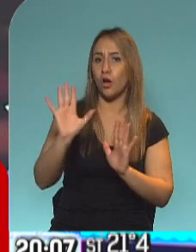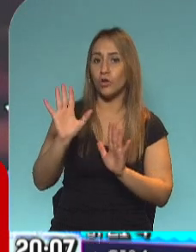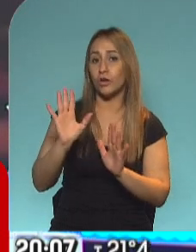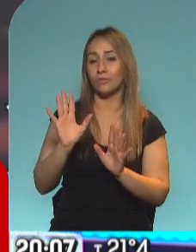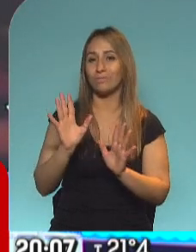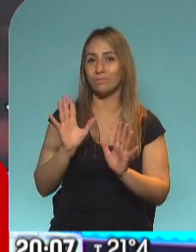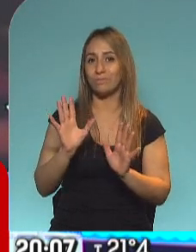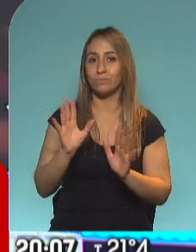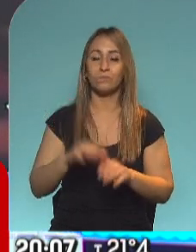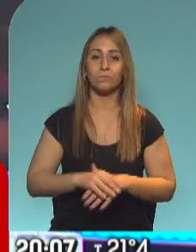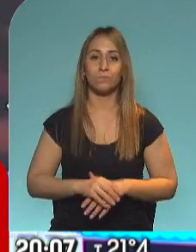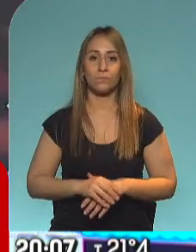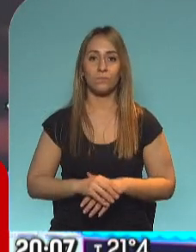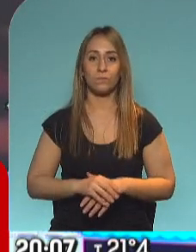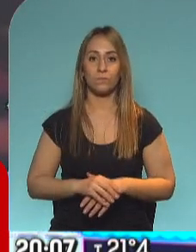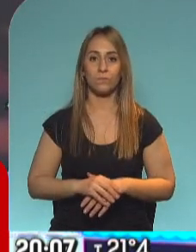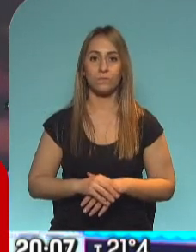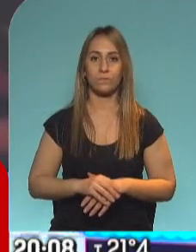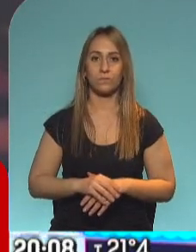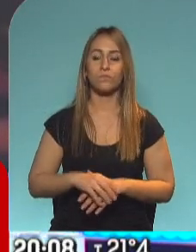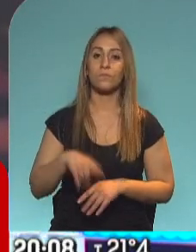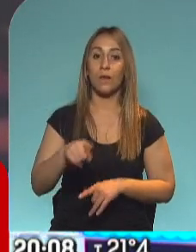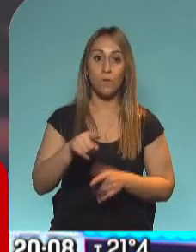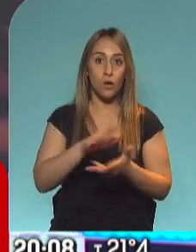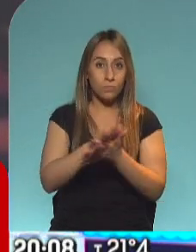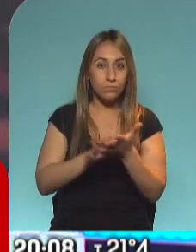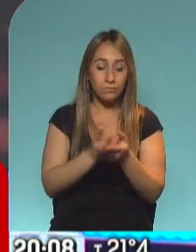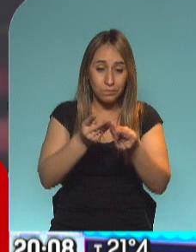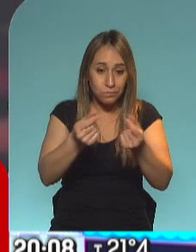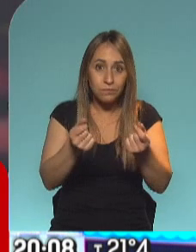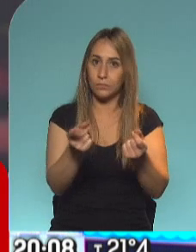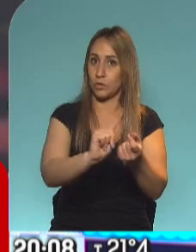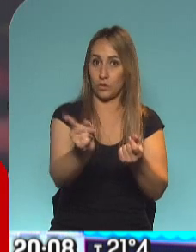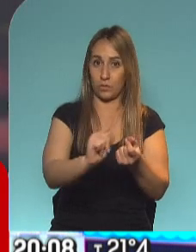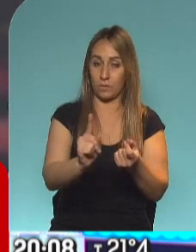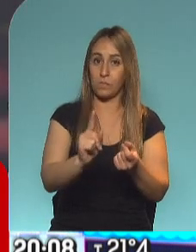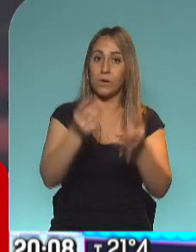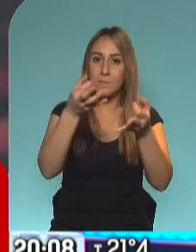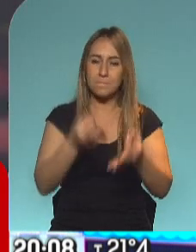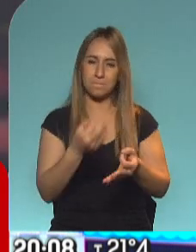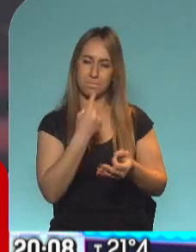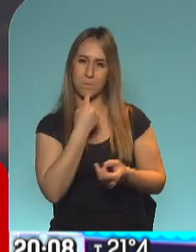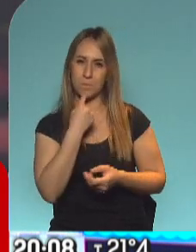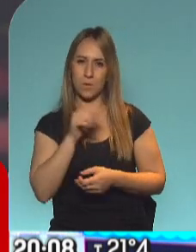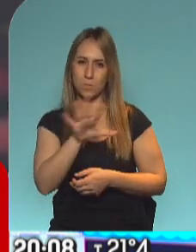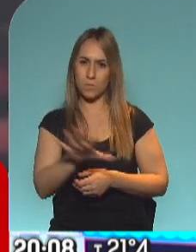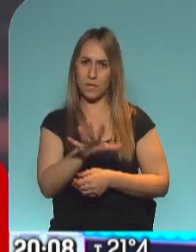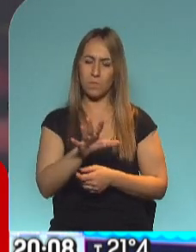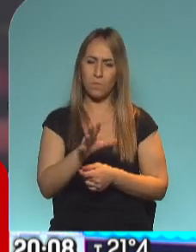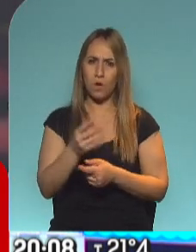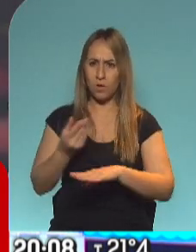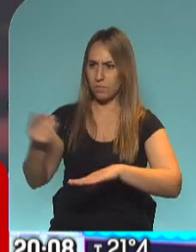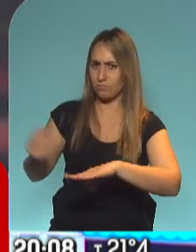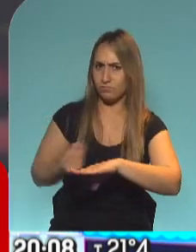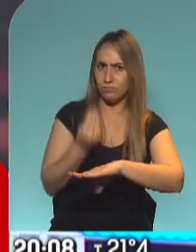señal. No está terminada la historia porque, en definitiva, lo que se cuestiona aquí es la validez